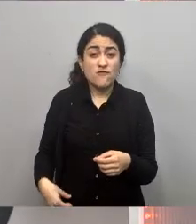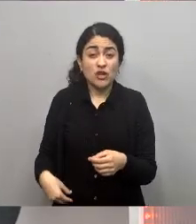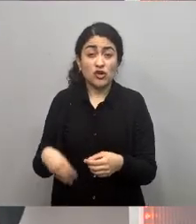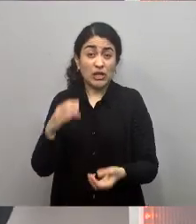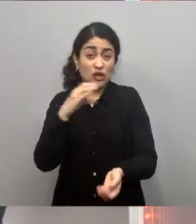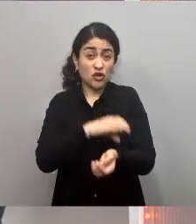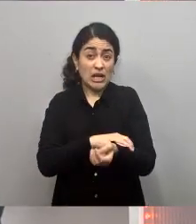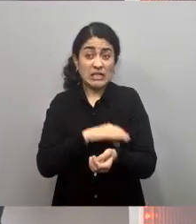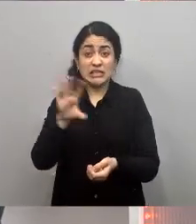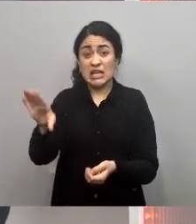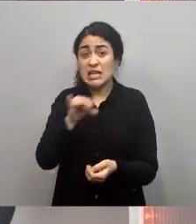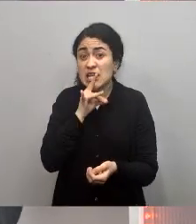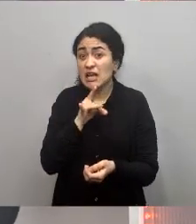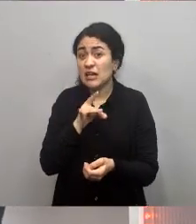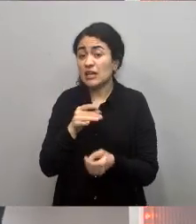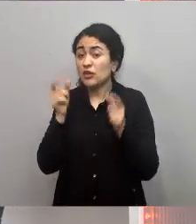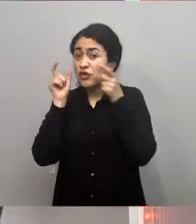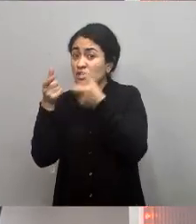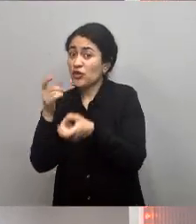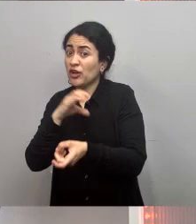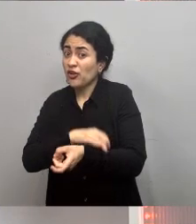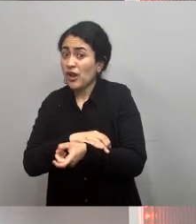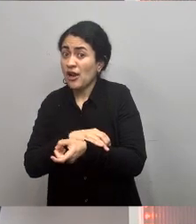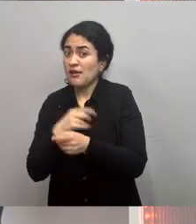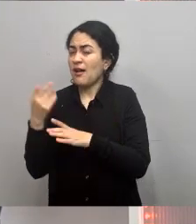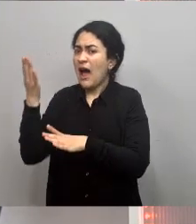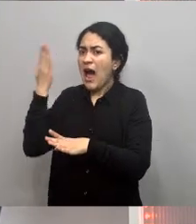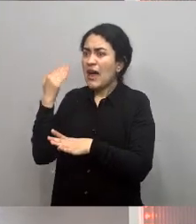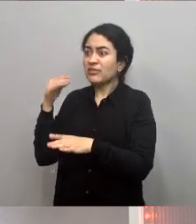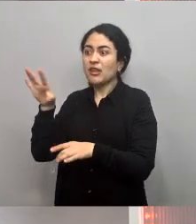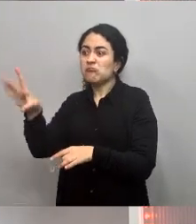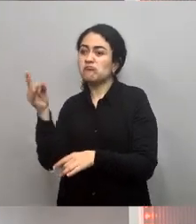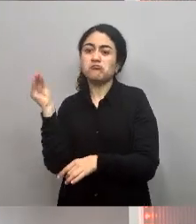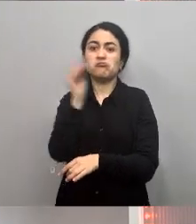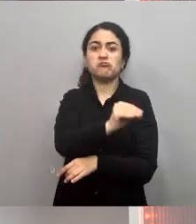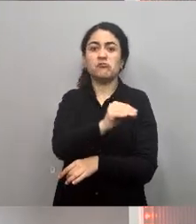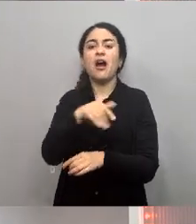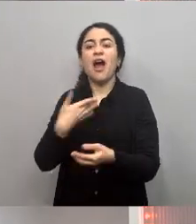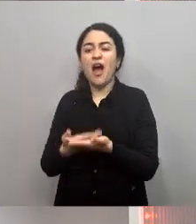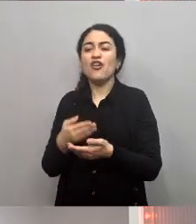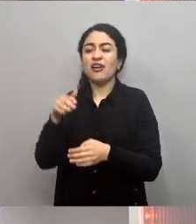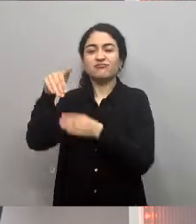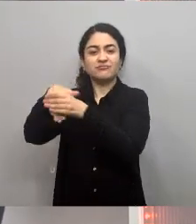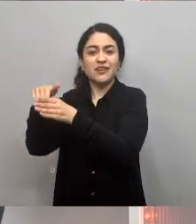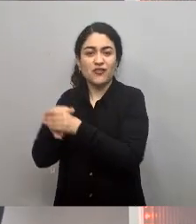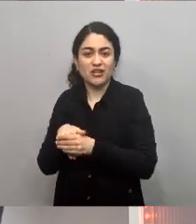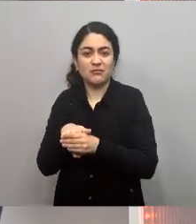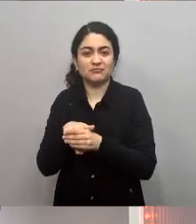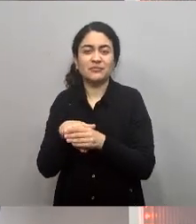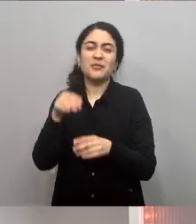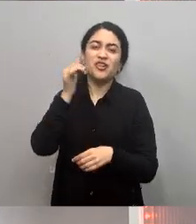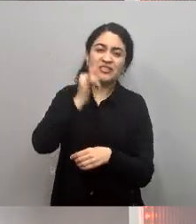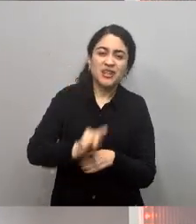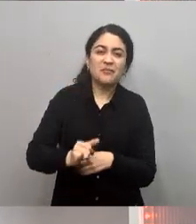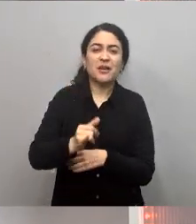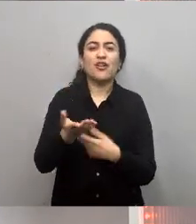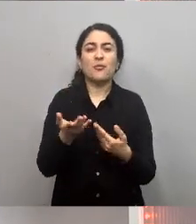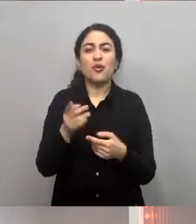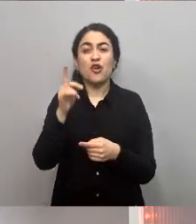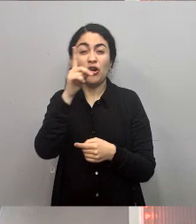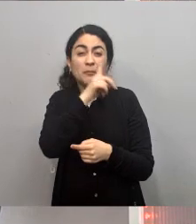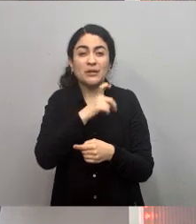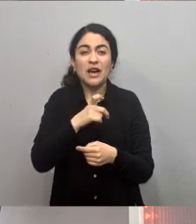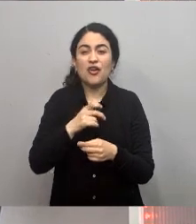se elige el core, incluso antes, ¿no es cierto? Porque antes se designaban los cores, siempre ha habido más que alguna otra complicación en la